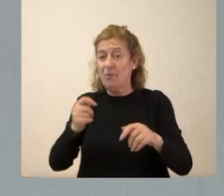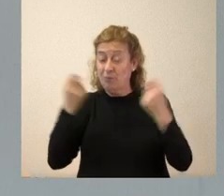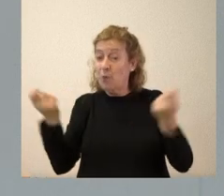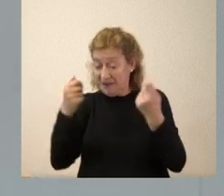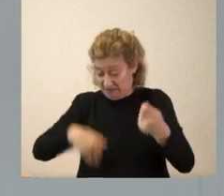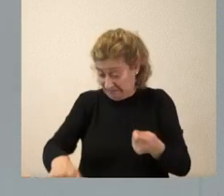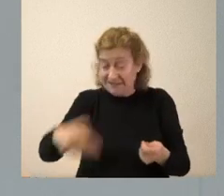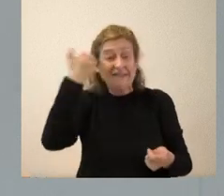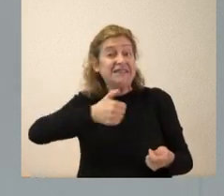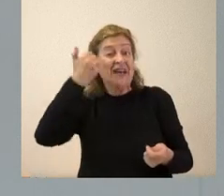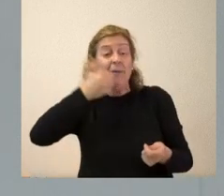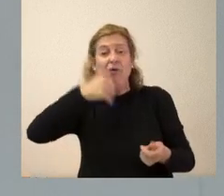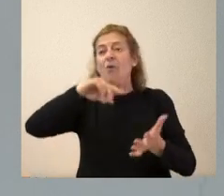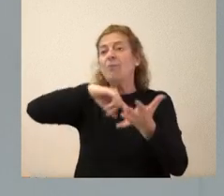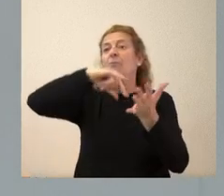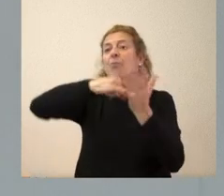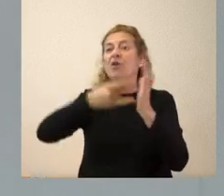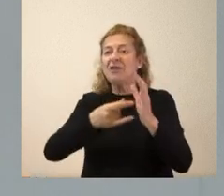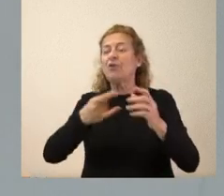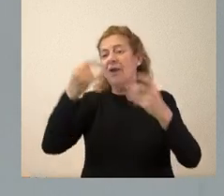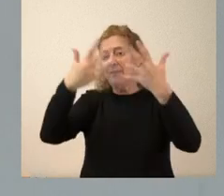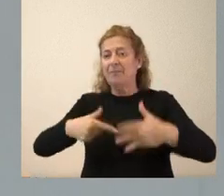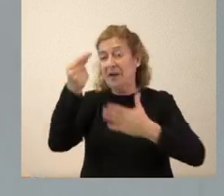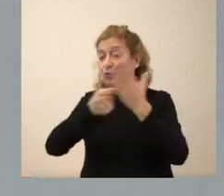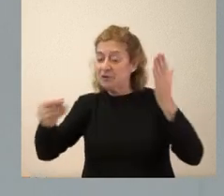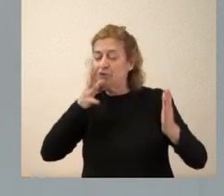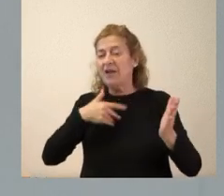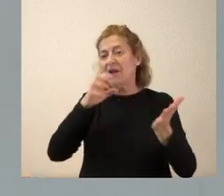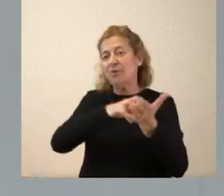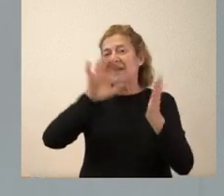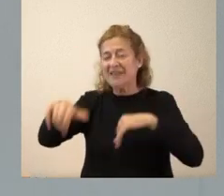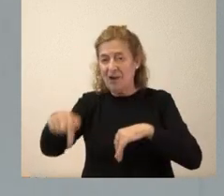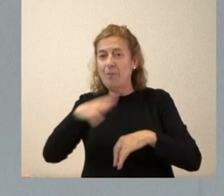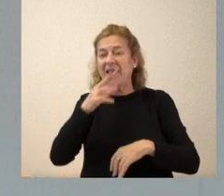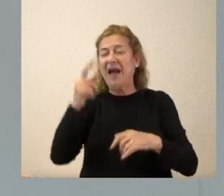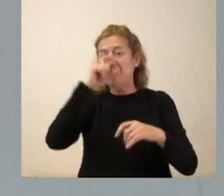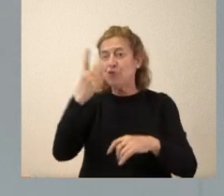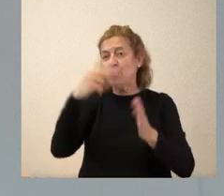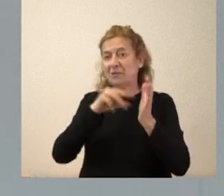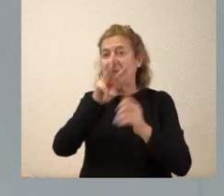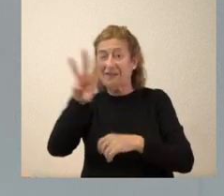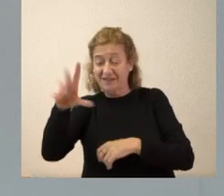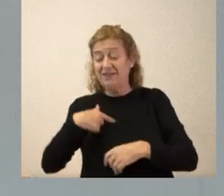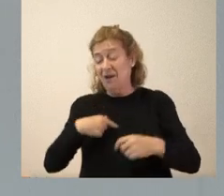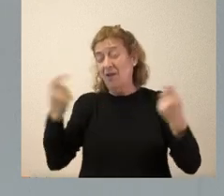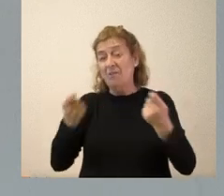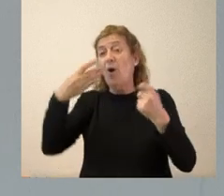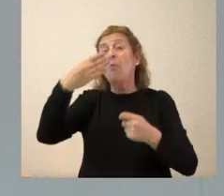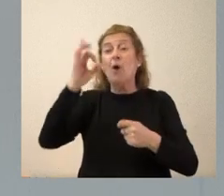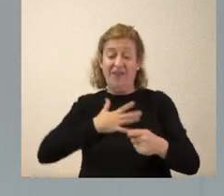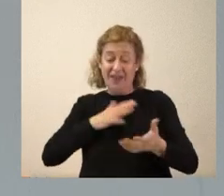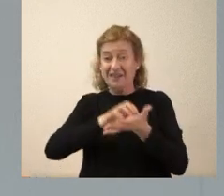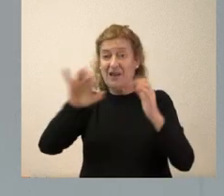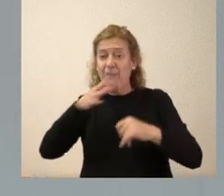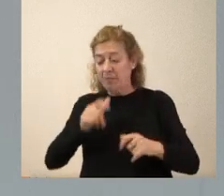mismo sábado el proyecto de presupuestos de la comunidad de Castilla y León para el año 2023 publicarlo en el boletín oficial de la comunidad para que entre en vigor el